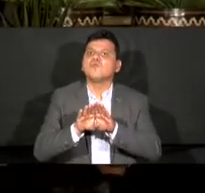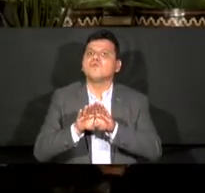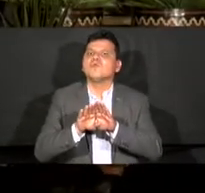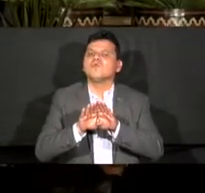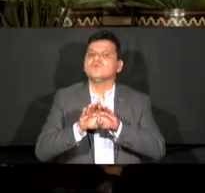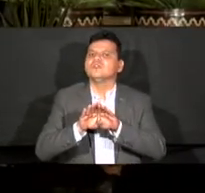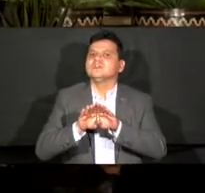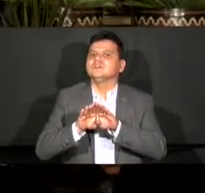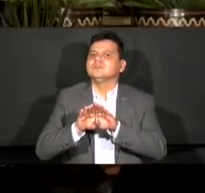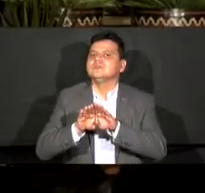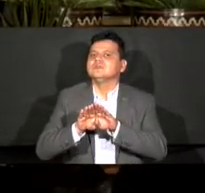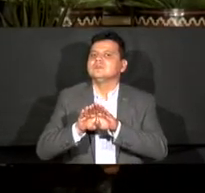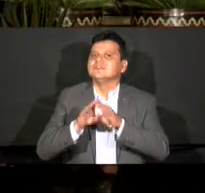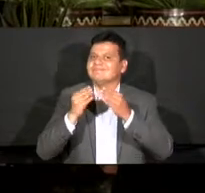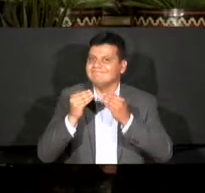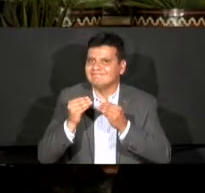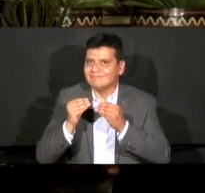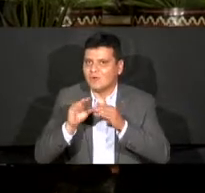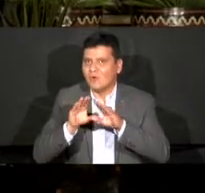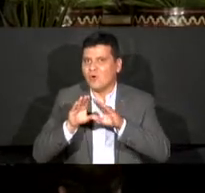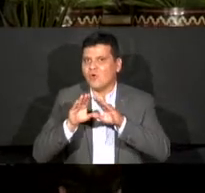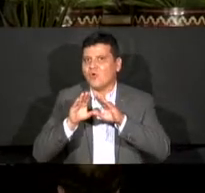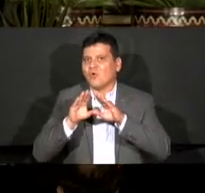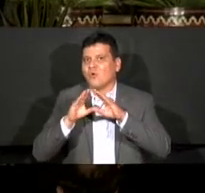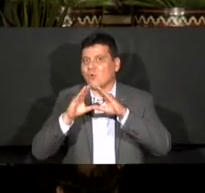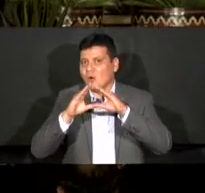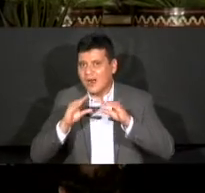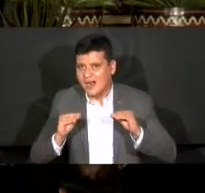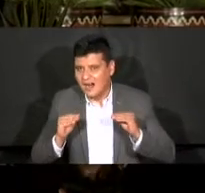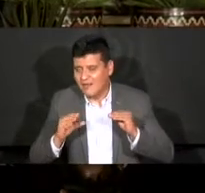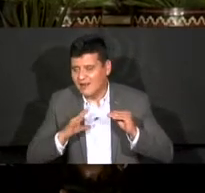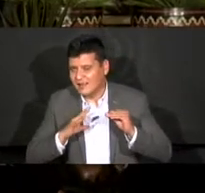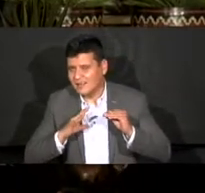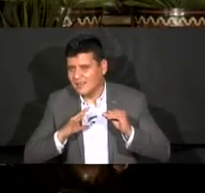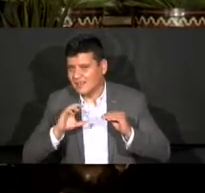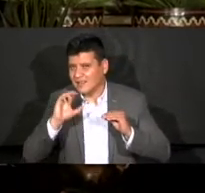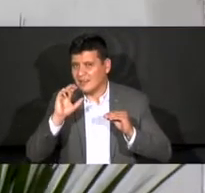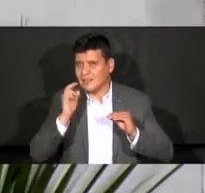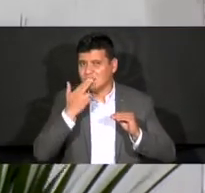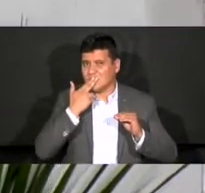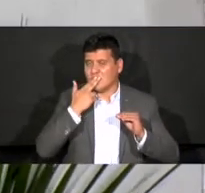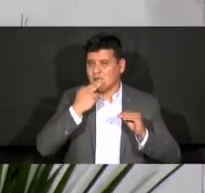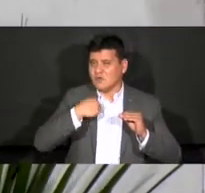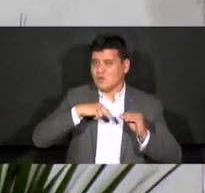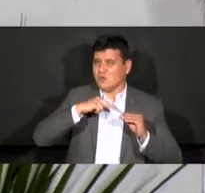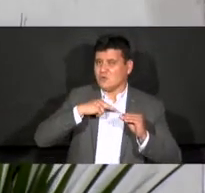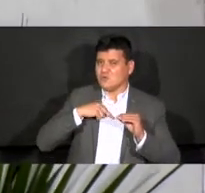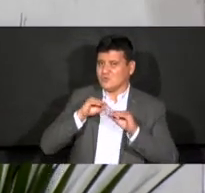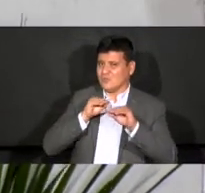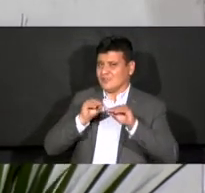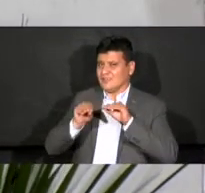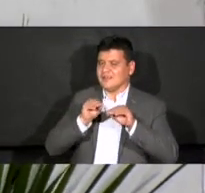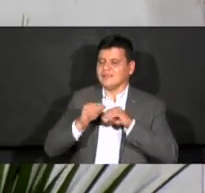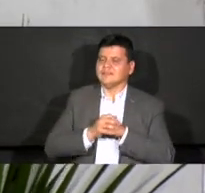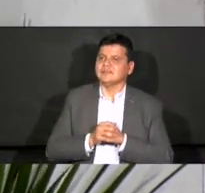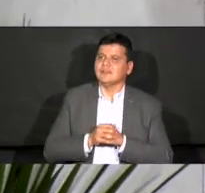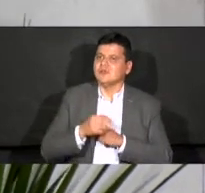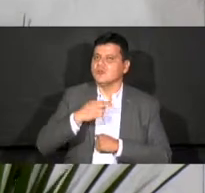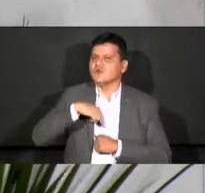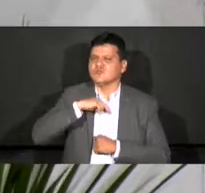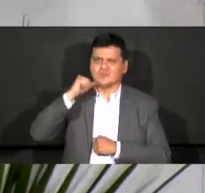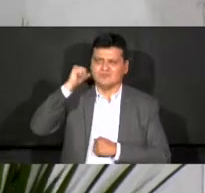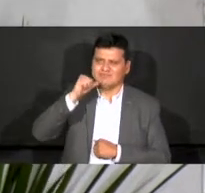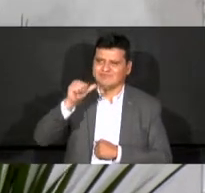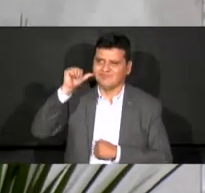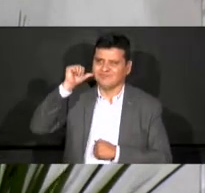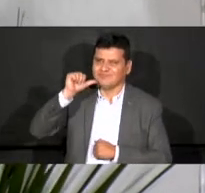esfuerzo alguno para alcanzar ese objetivo. Con este recurso haremos un gobierno humanista y